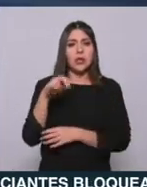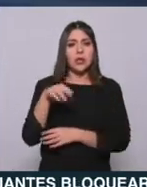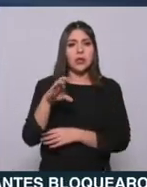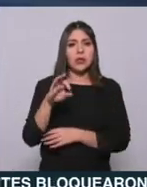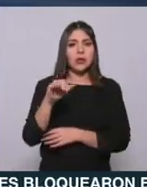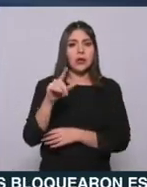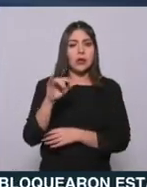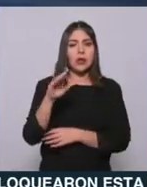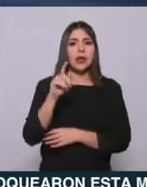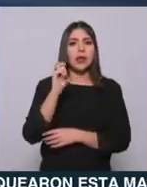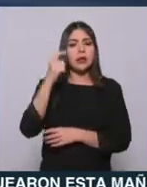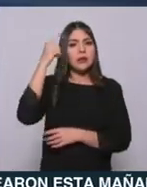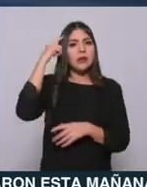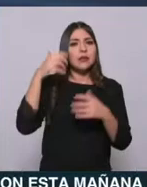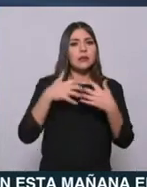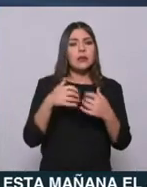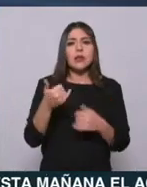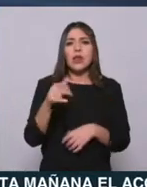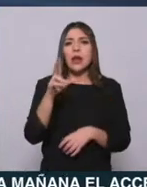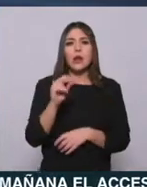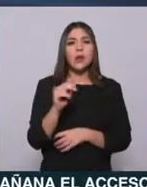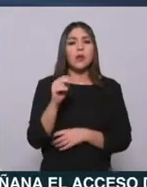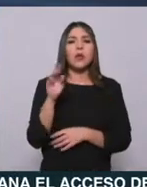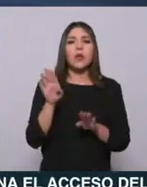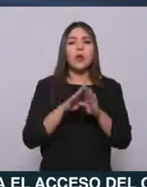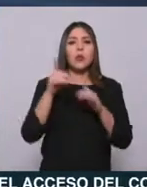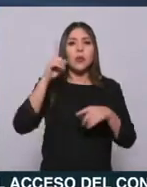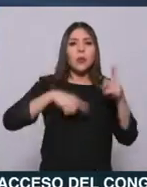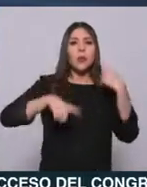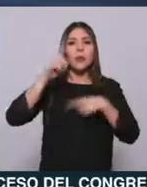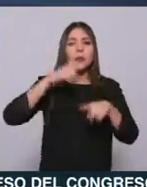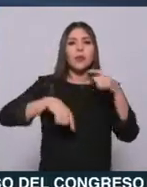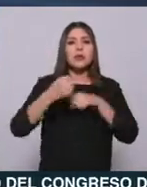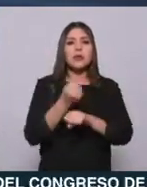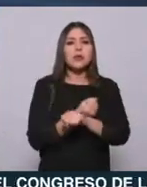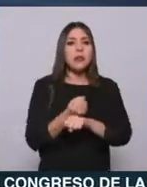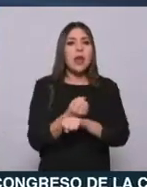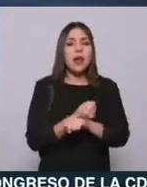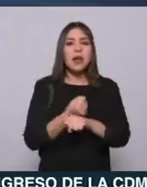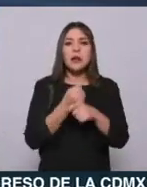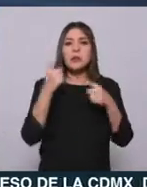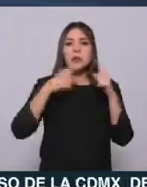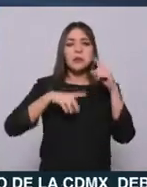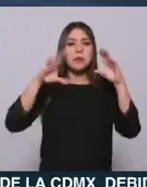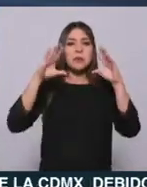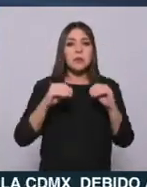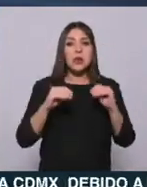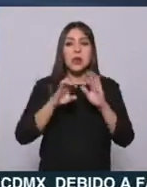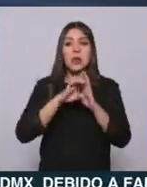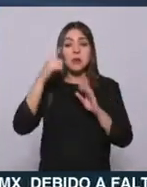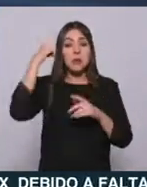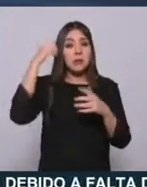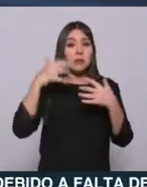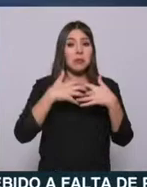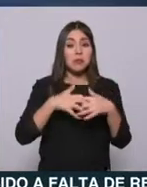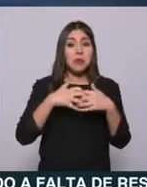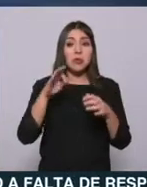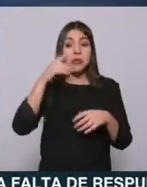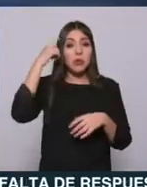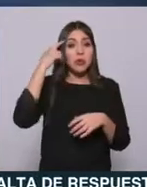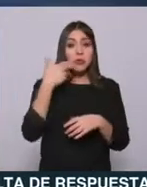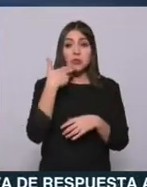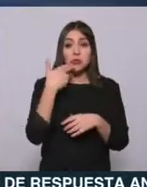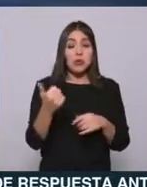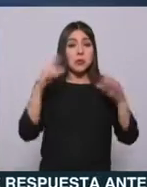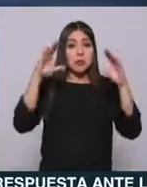dejó de recibir flujo cerebral. Entonces, el cerebro es nuestro piloto. Si no hay cerebro, los demás órganos van a empezar a